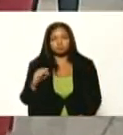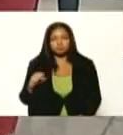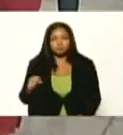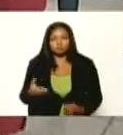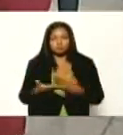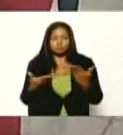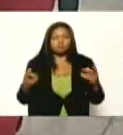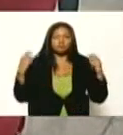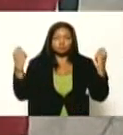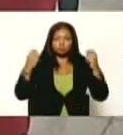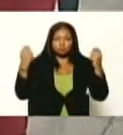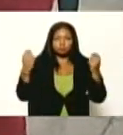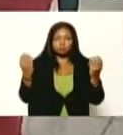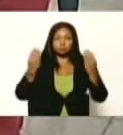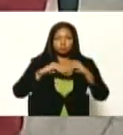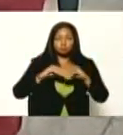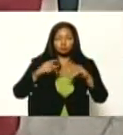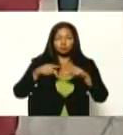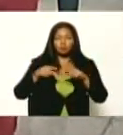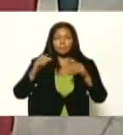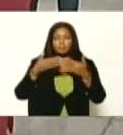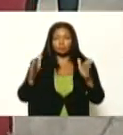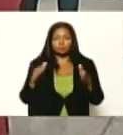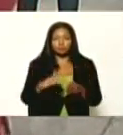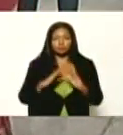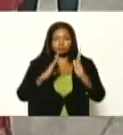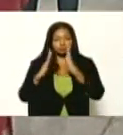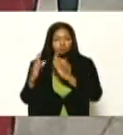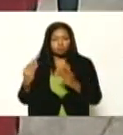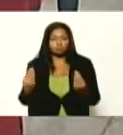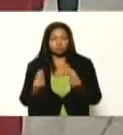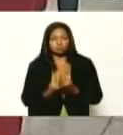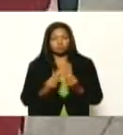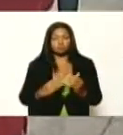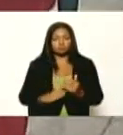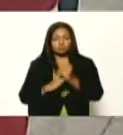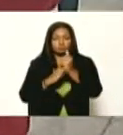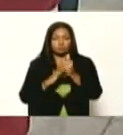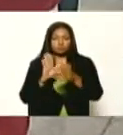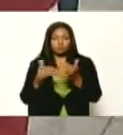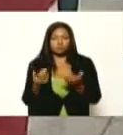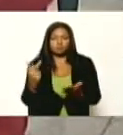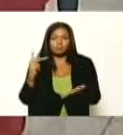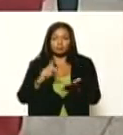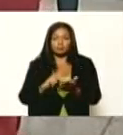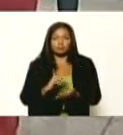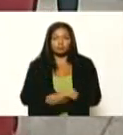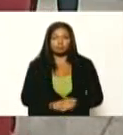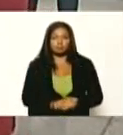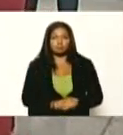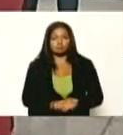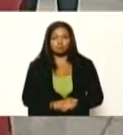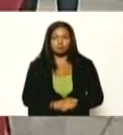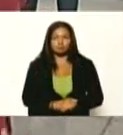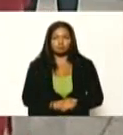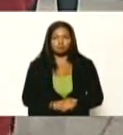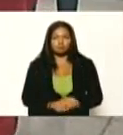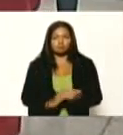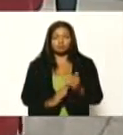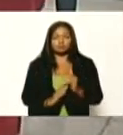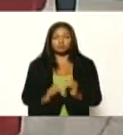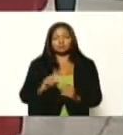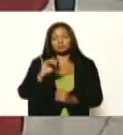promotoras de los consultorios populares, organizamos junto con la directora que está aquí presente, la directora Yesenia